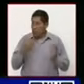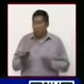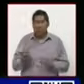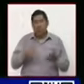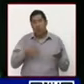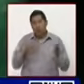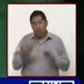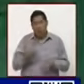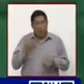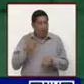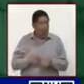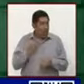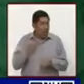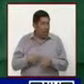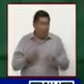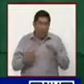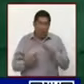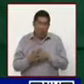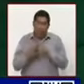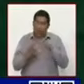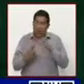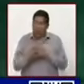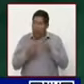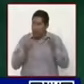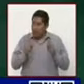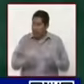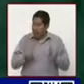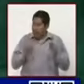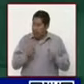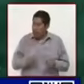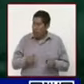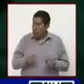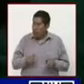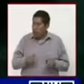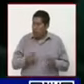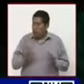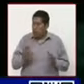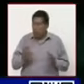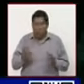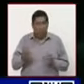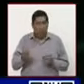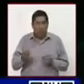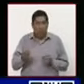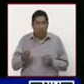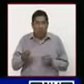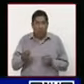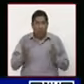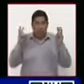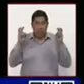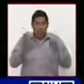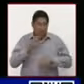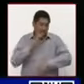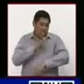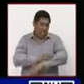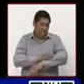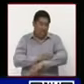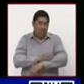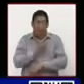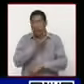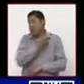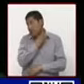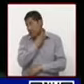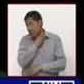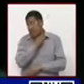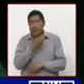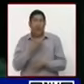muertes constantemente, que aparecían personas que habían sido supuestamente mordidas, ¿no?, por un